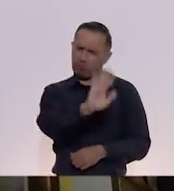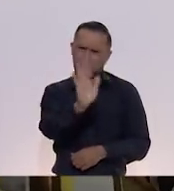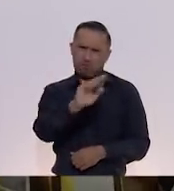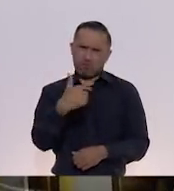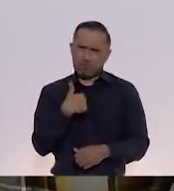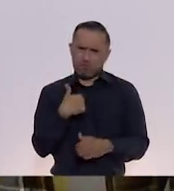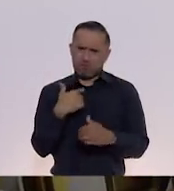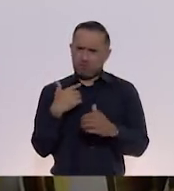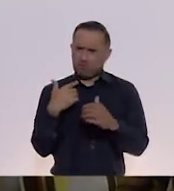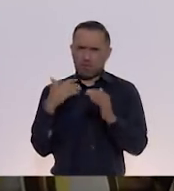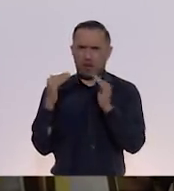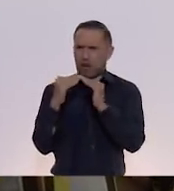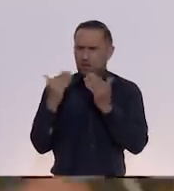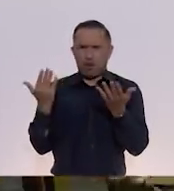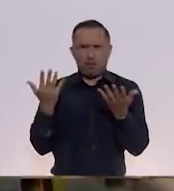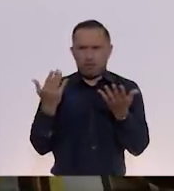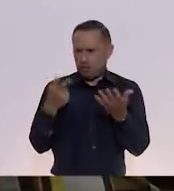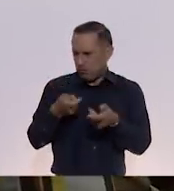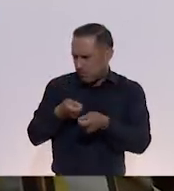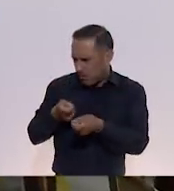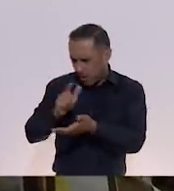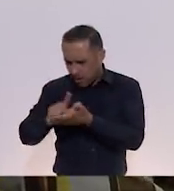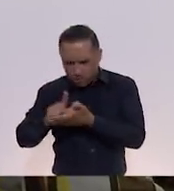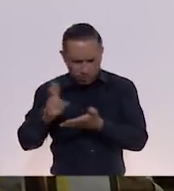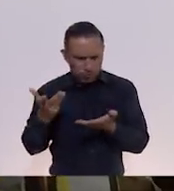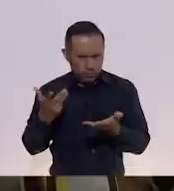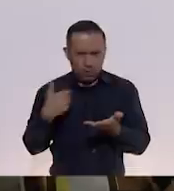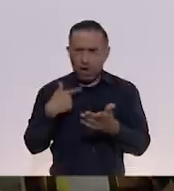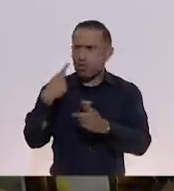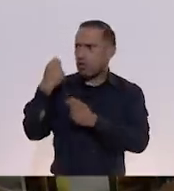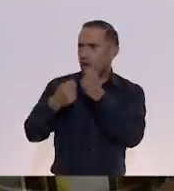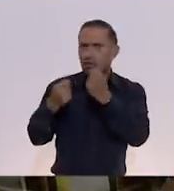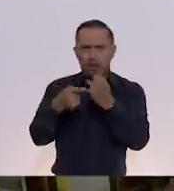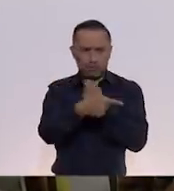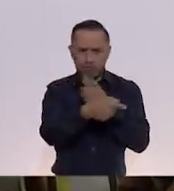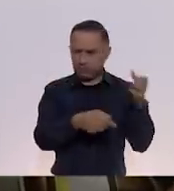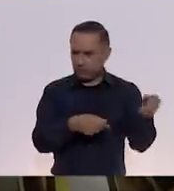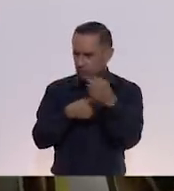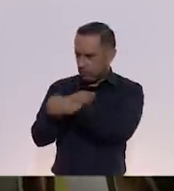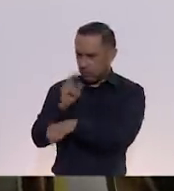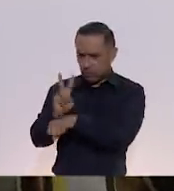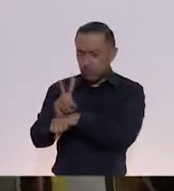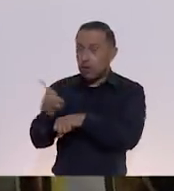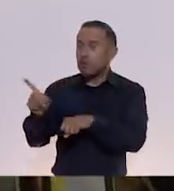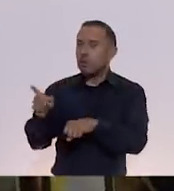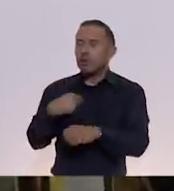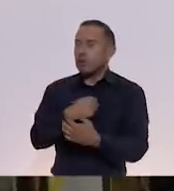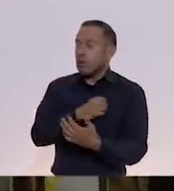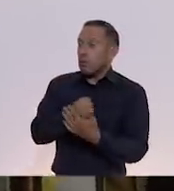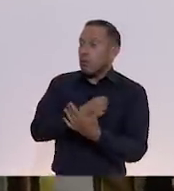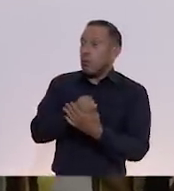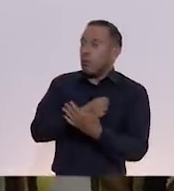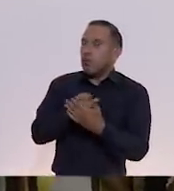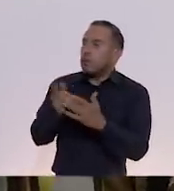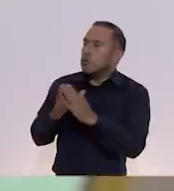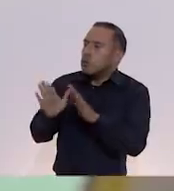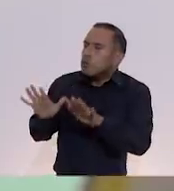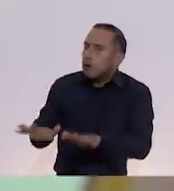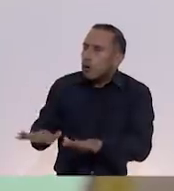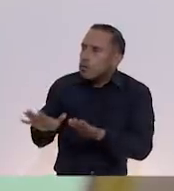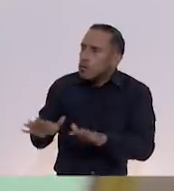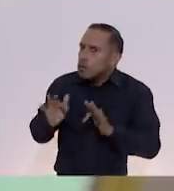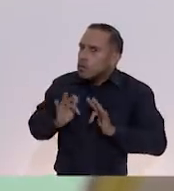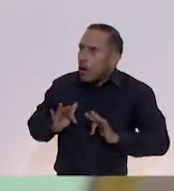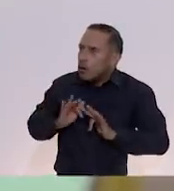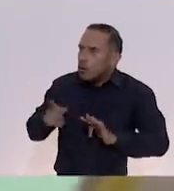hacer y yo necesito de alguien que me ayude en la tienda. Adalberto, no te agites. Ahorita no puedes hacer corajes. No